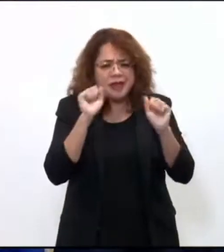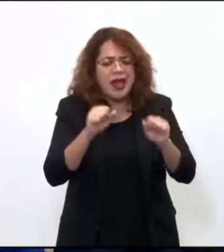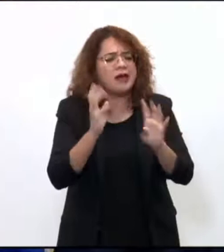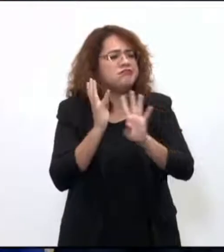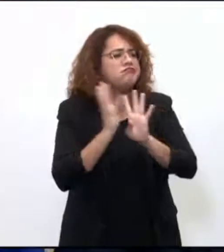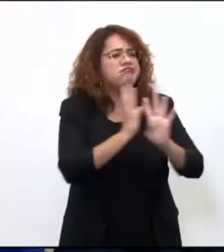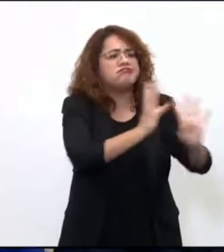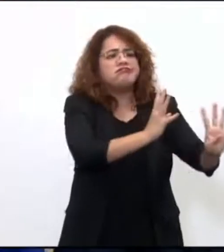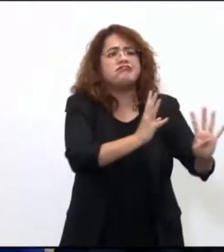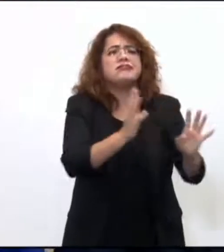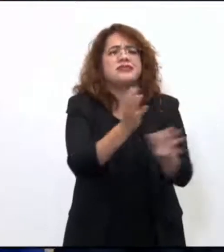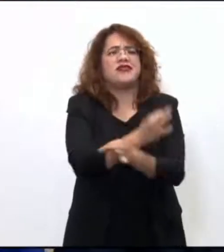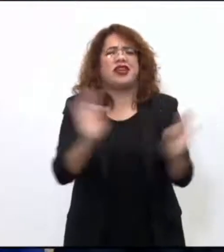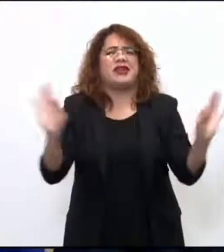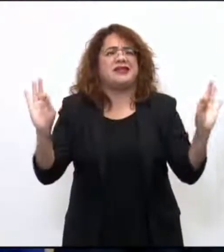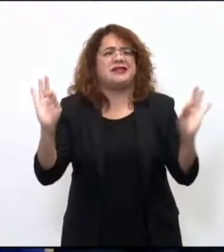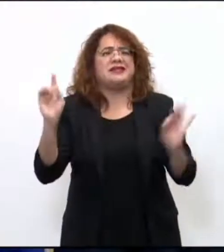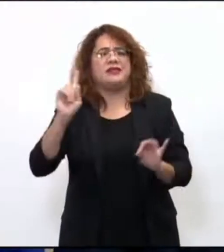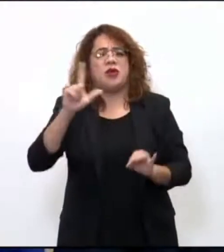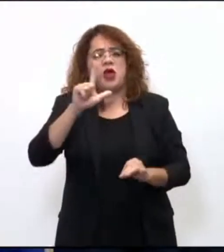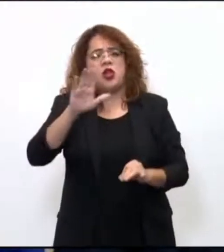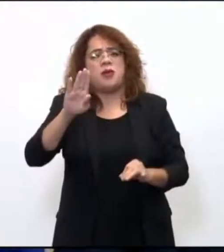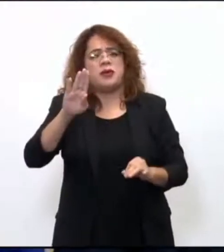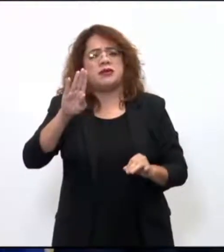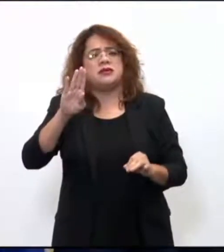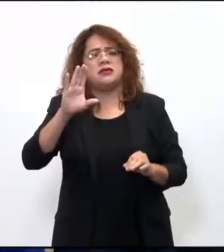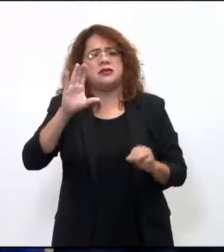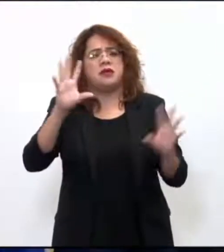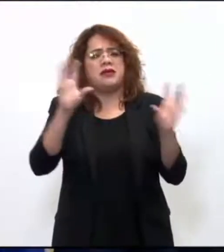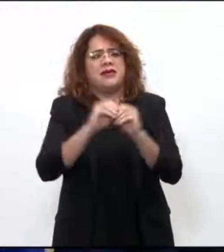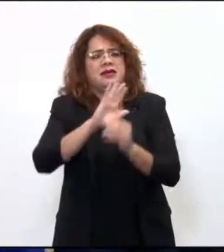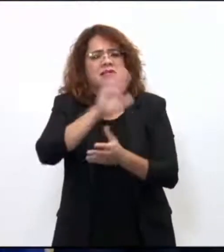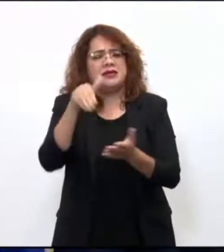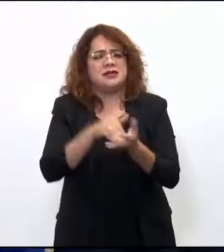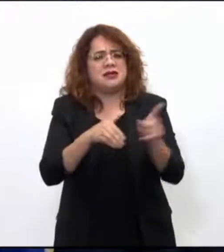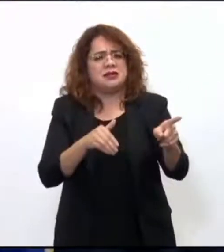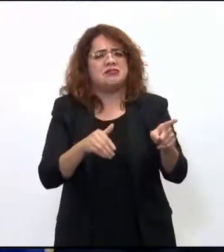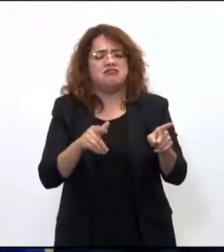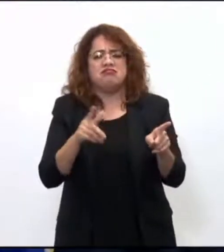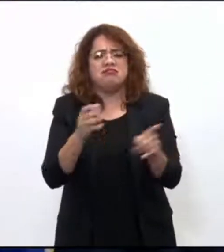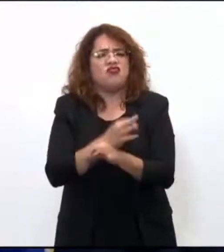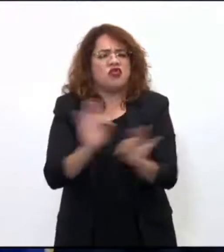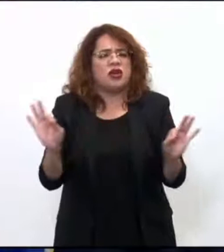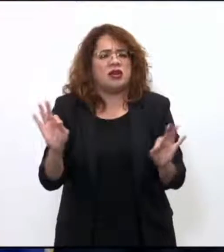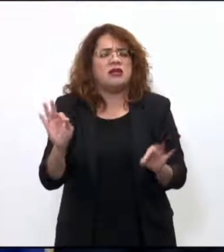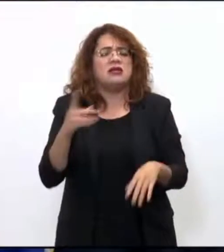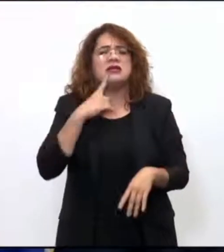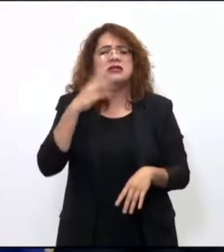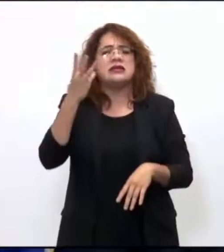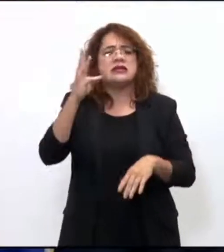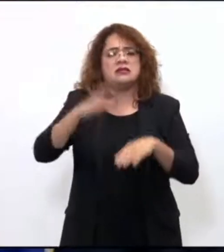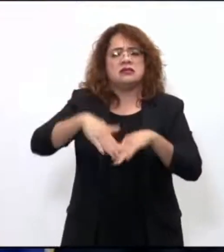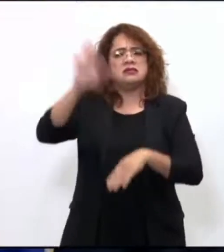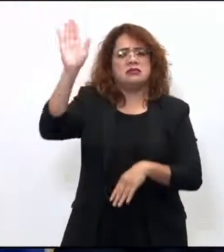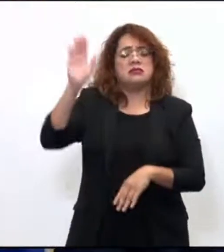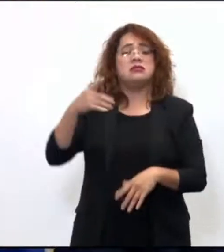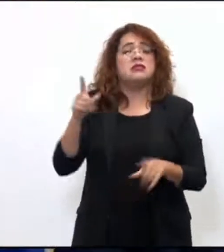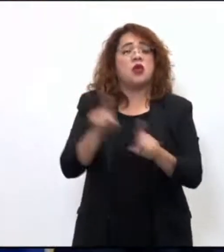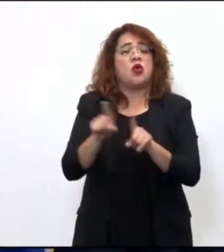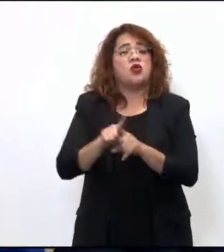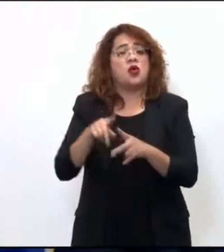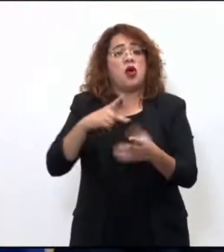de convenciones aquí en el centro de Long Beach. Además, el vehículo de vacunación móvil de la ciudad